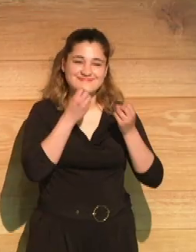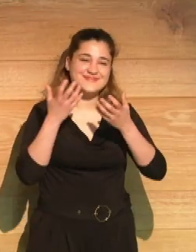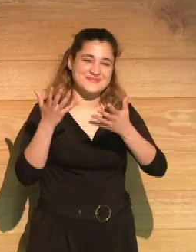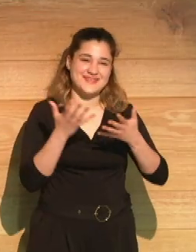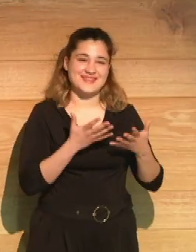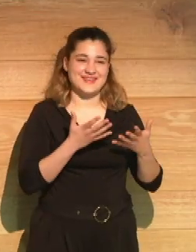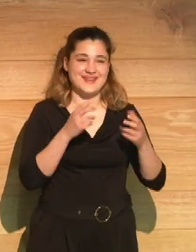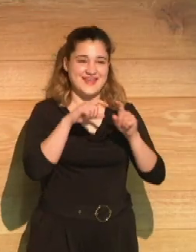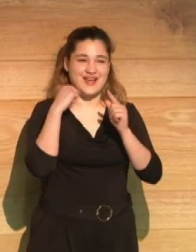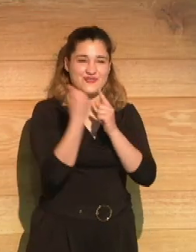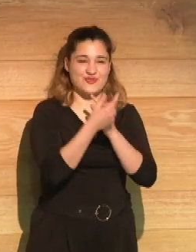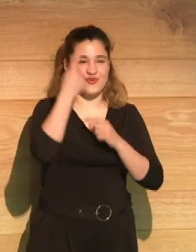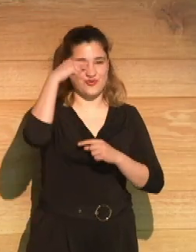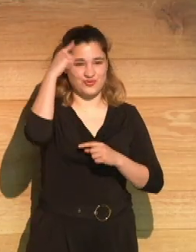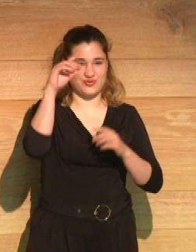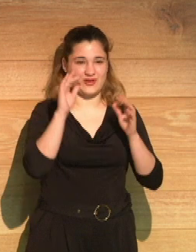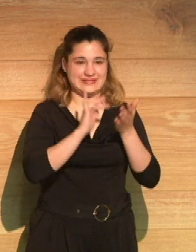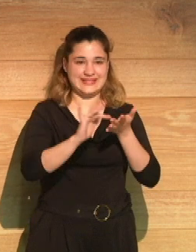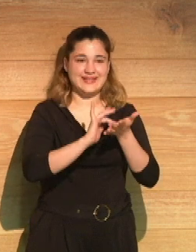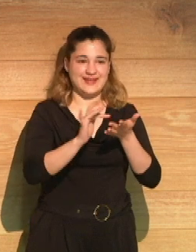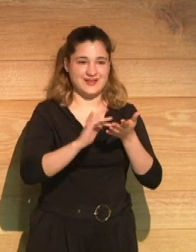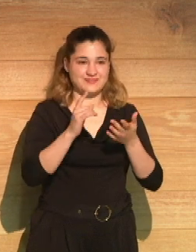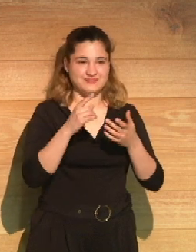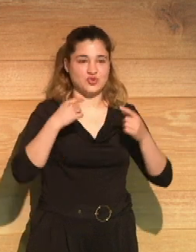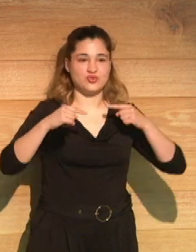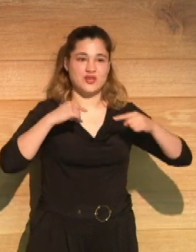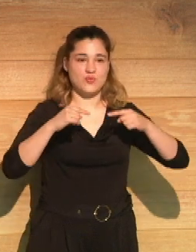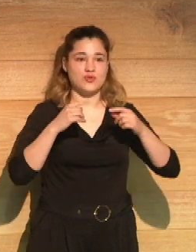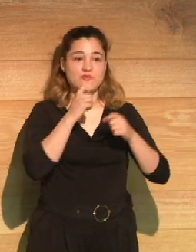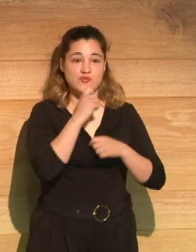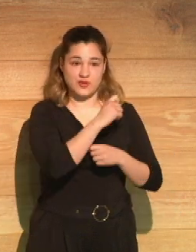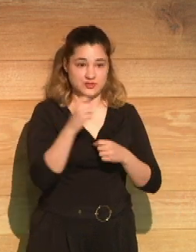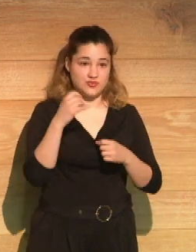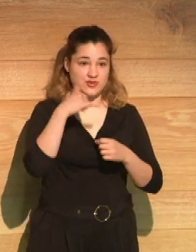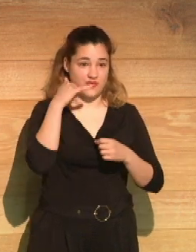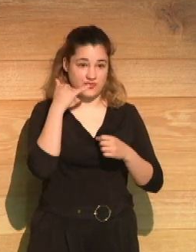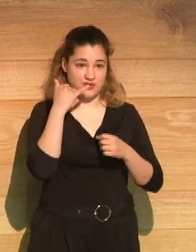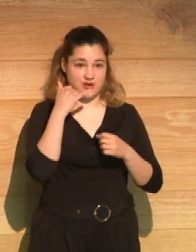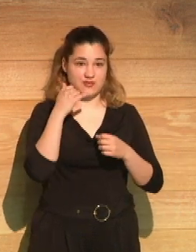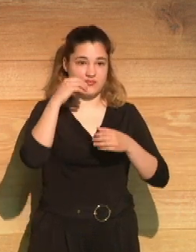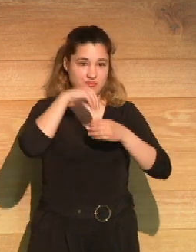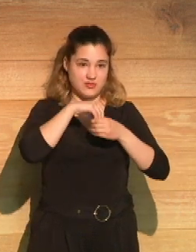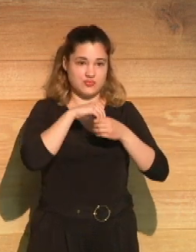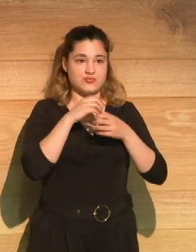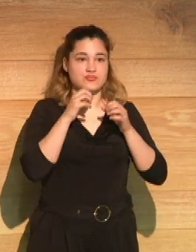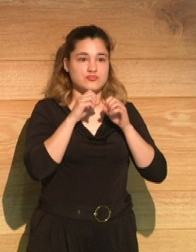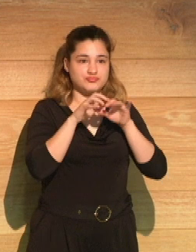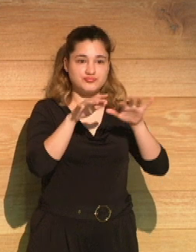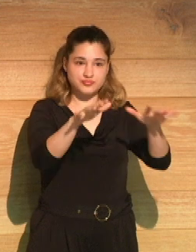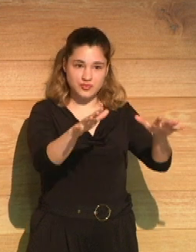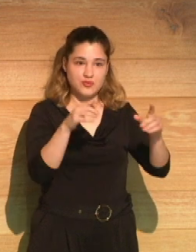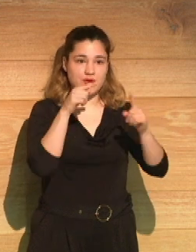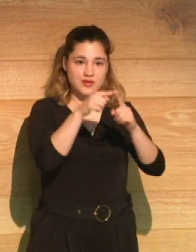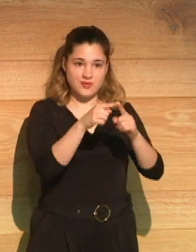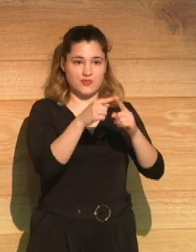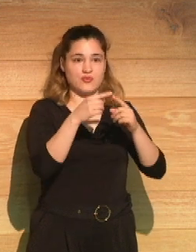Bienvenidos al foro Cultura en Digital que lideramos desde Fundación Telefónica con el objetivo de divulgar el conocimiento y la